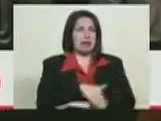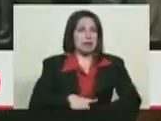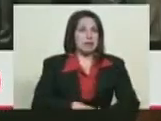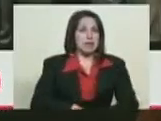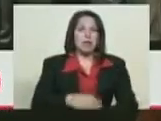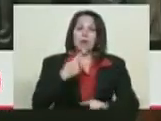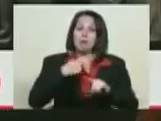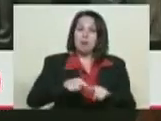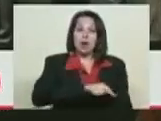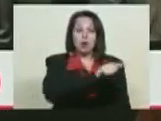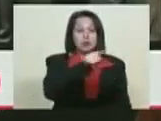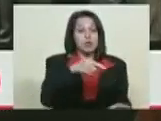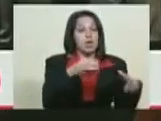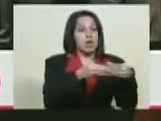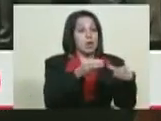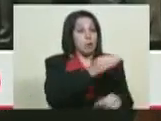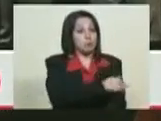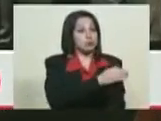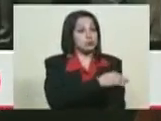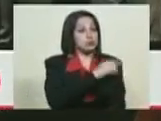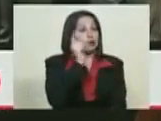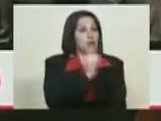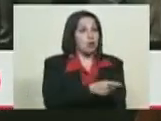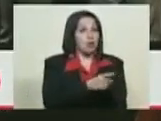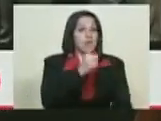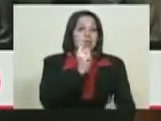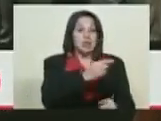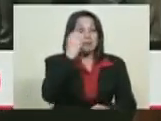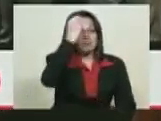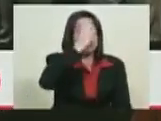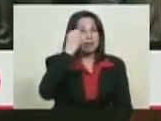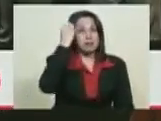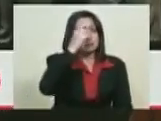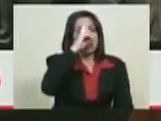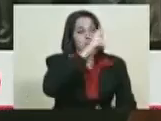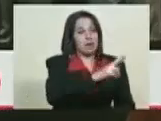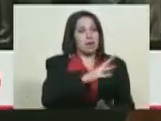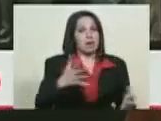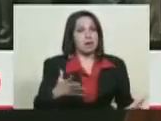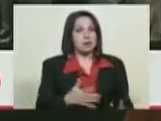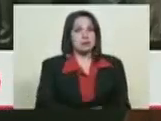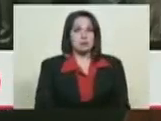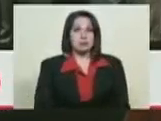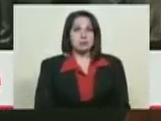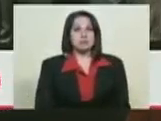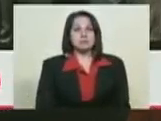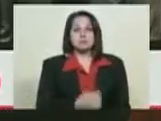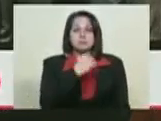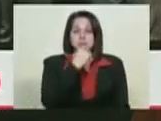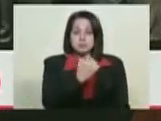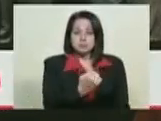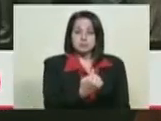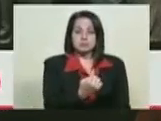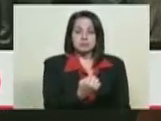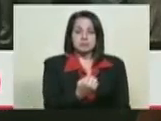Pero ustedes, oposición, tienen que reflexionar. Lo digo con